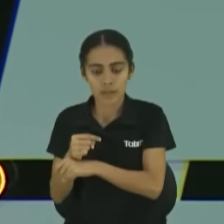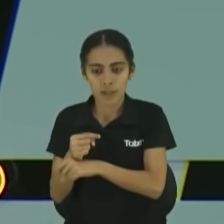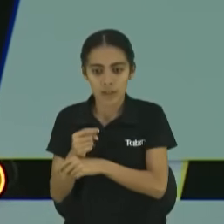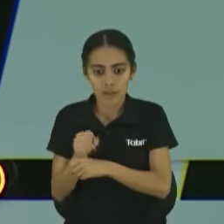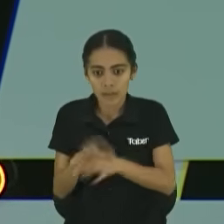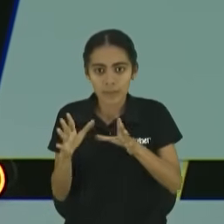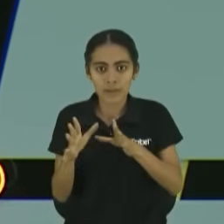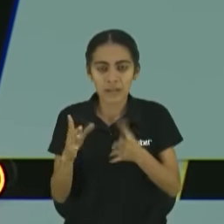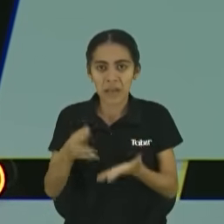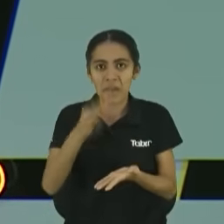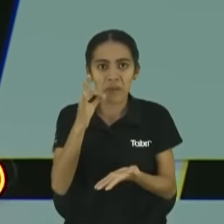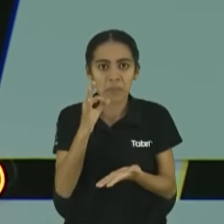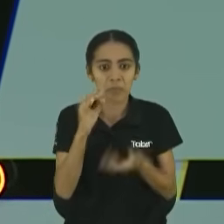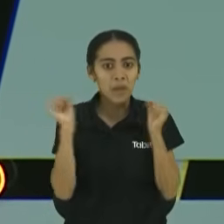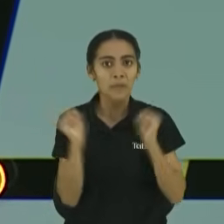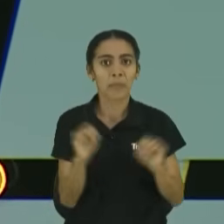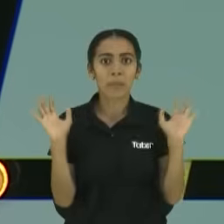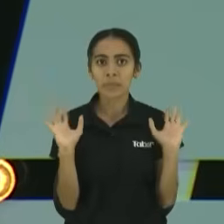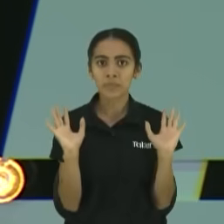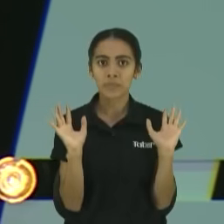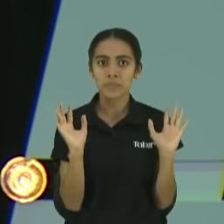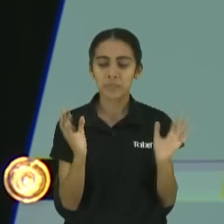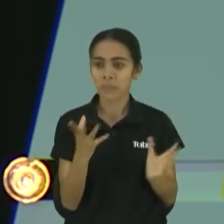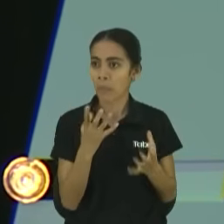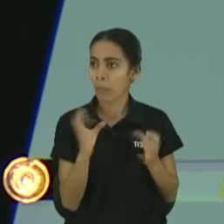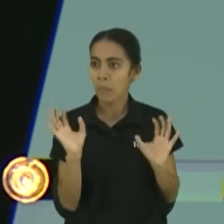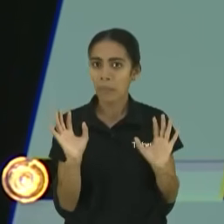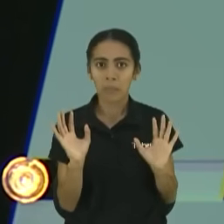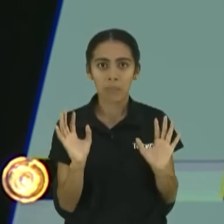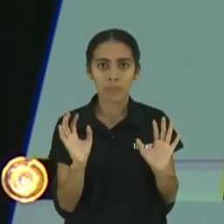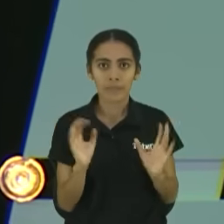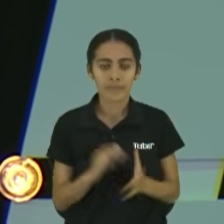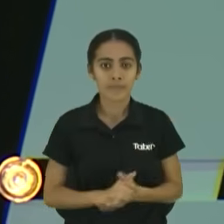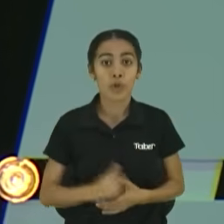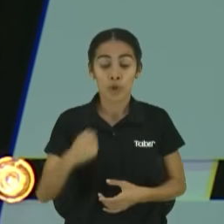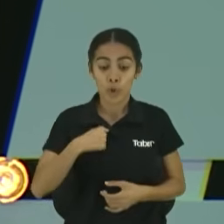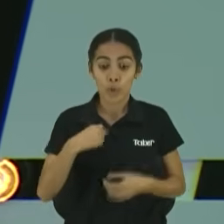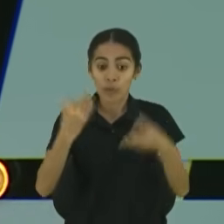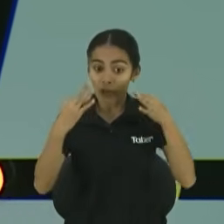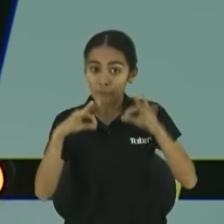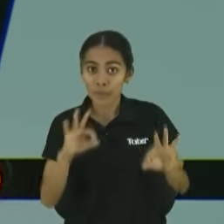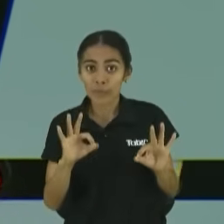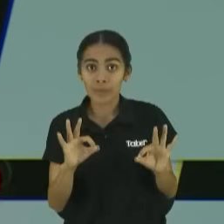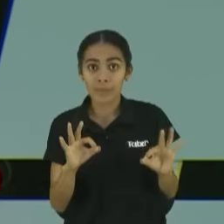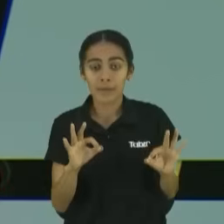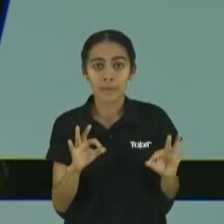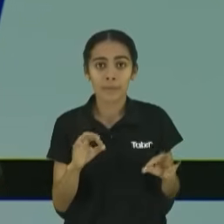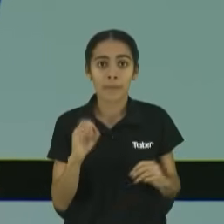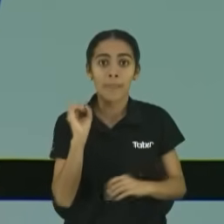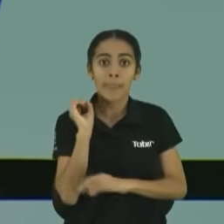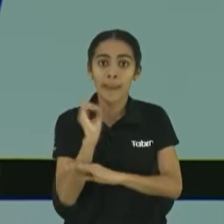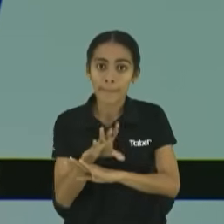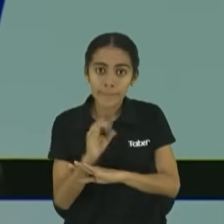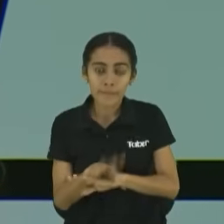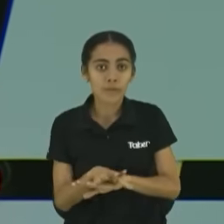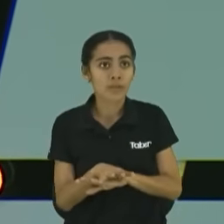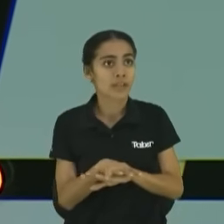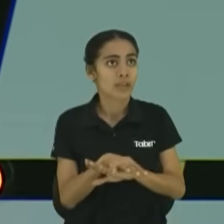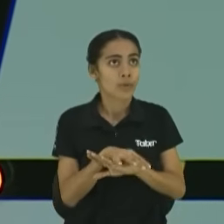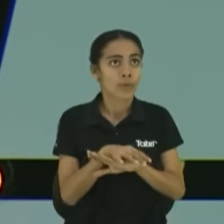café. Pues a mi vida, de alguna manera u otra, por un mensaje, por lo que haya